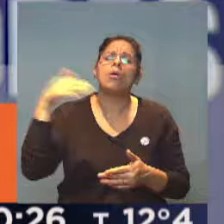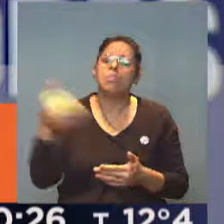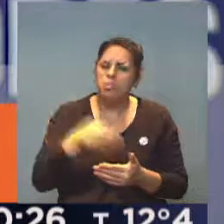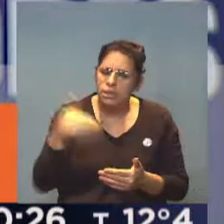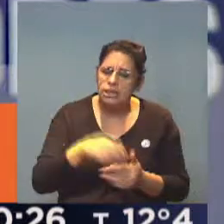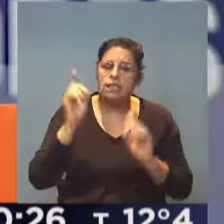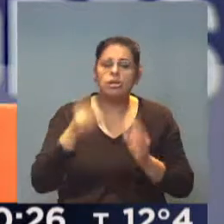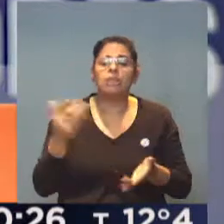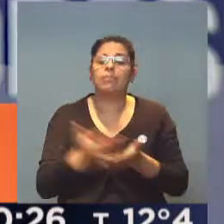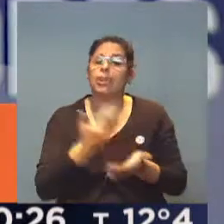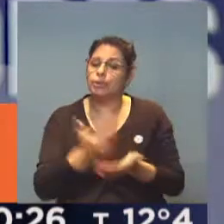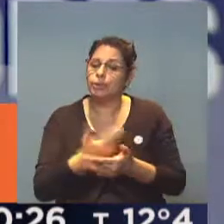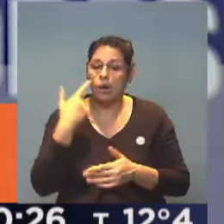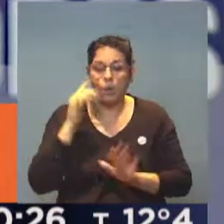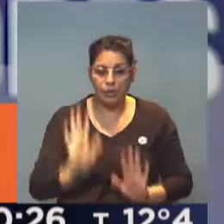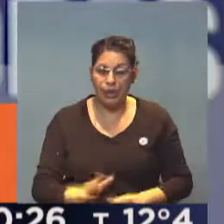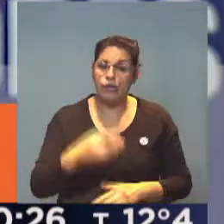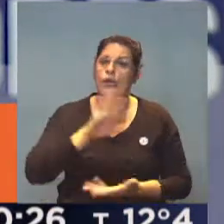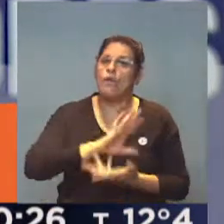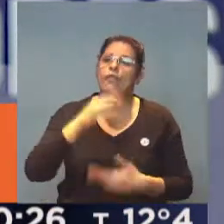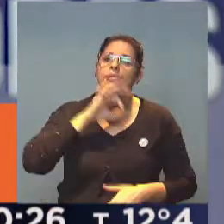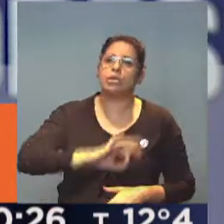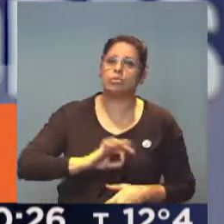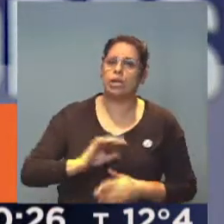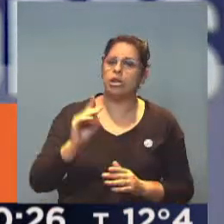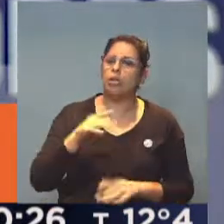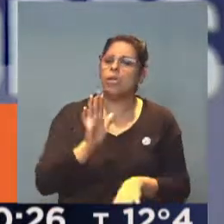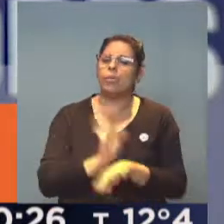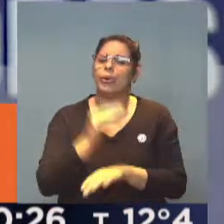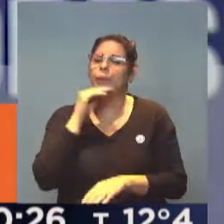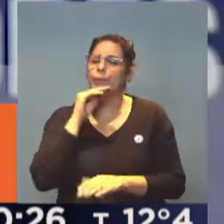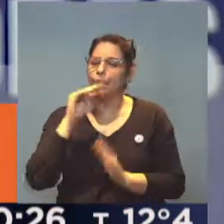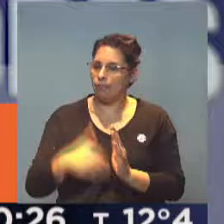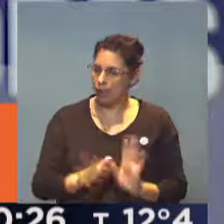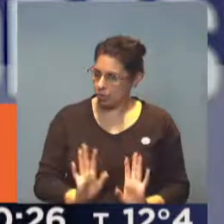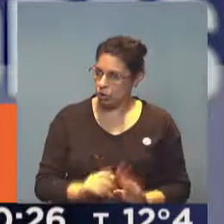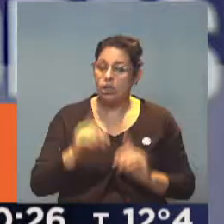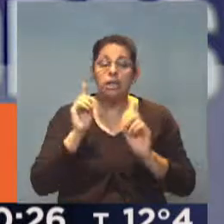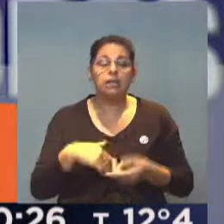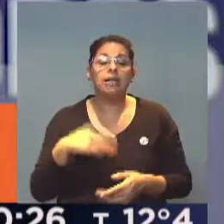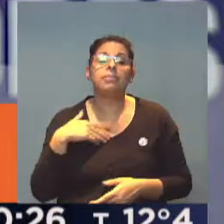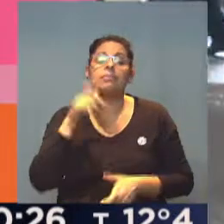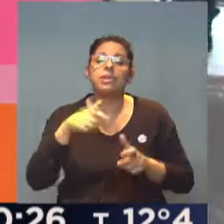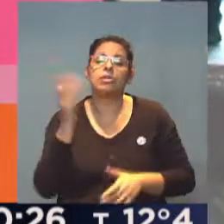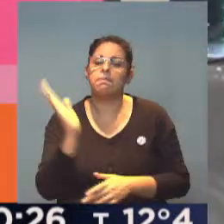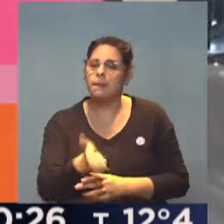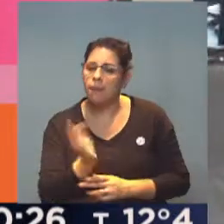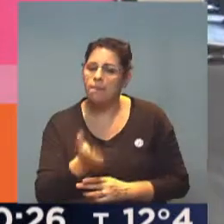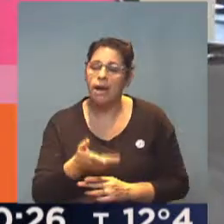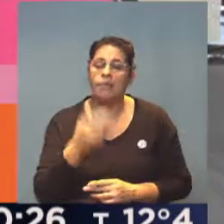productividad. Es una forma de reducir el salario de los trabajadores y es una manera también de reprimir a los trabajadores